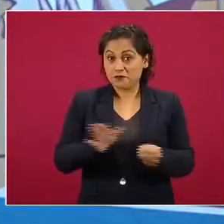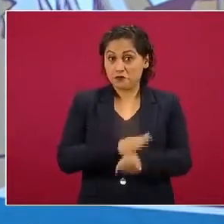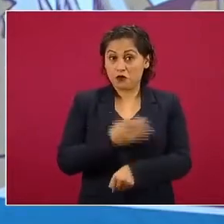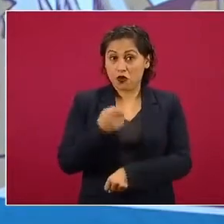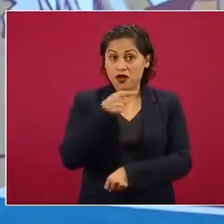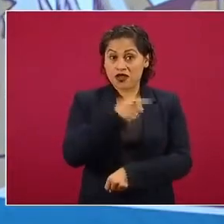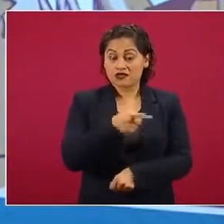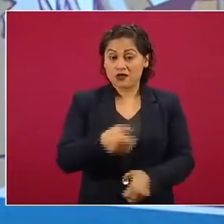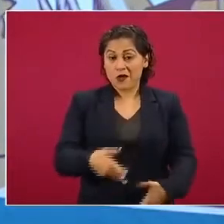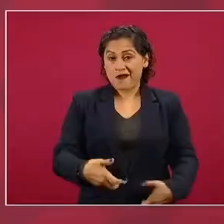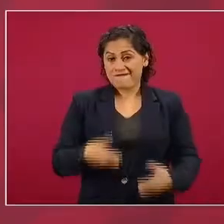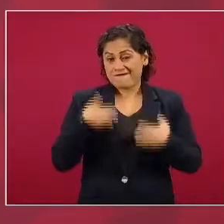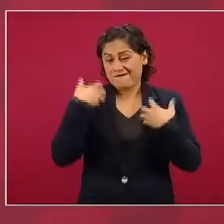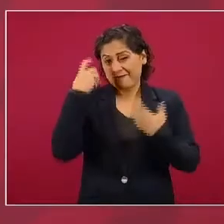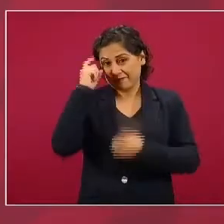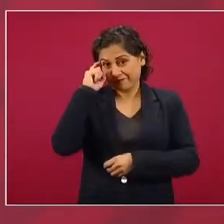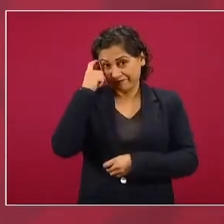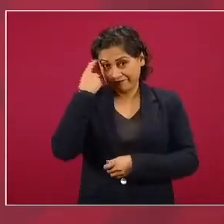coraje,